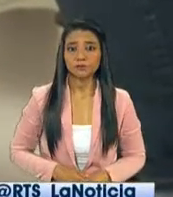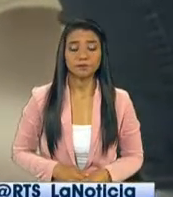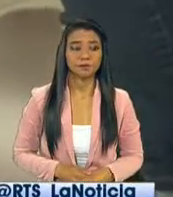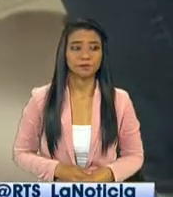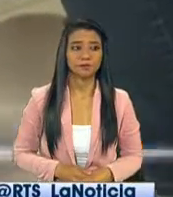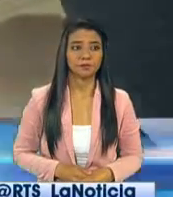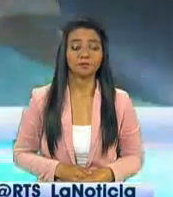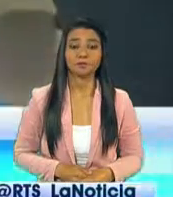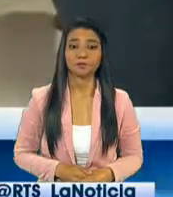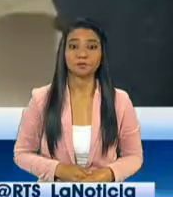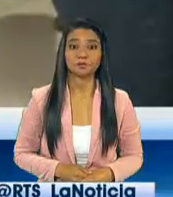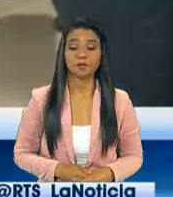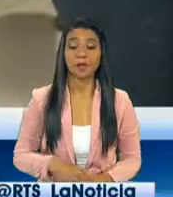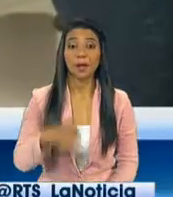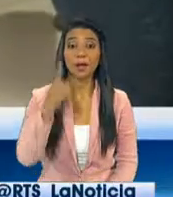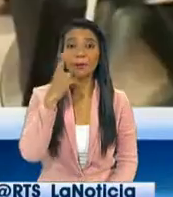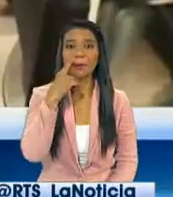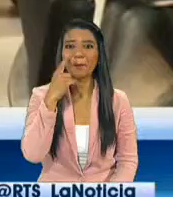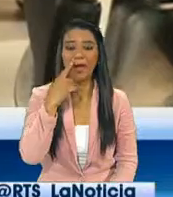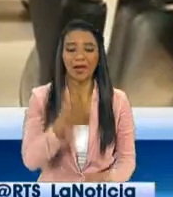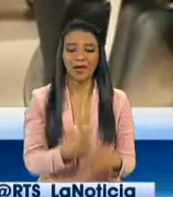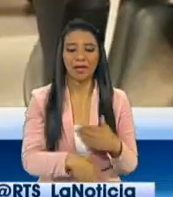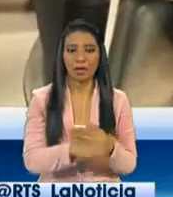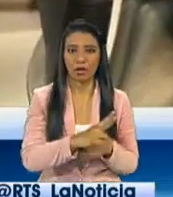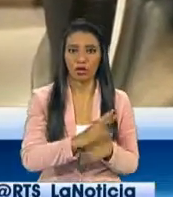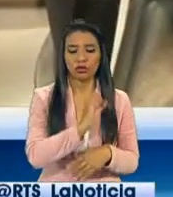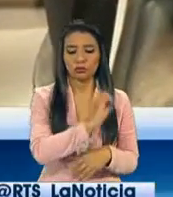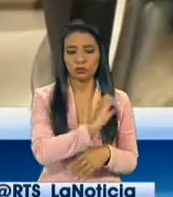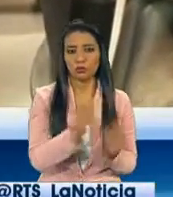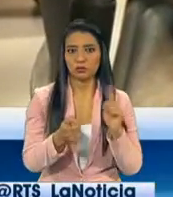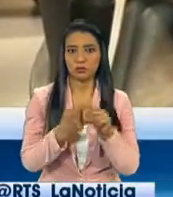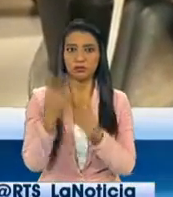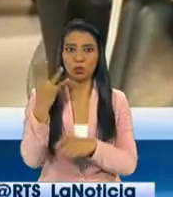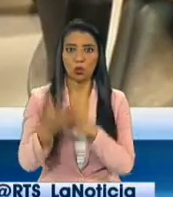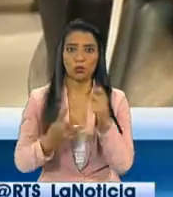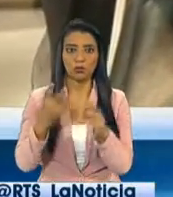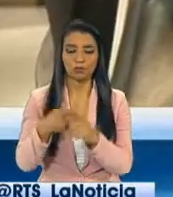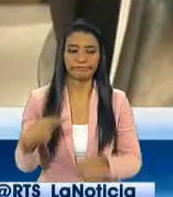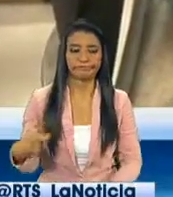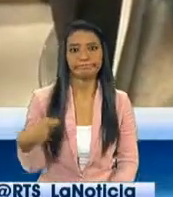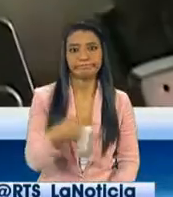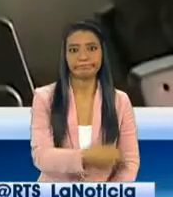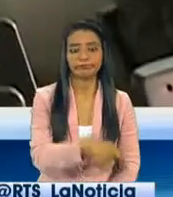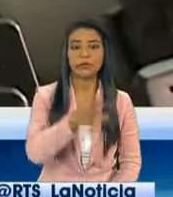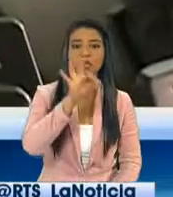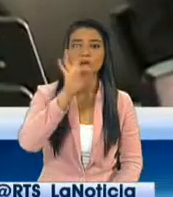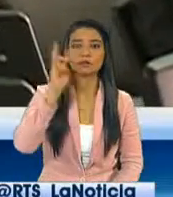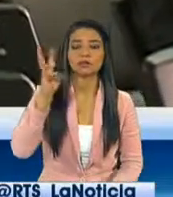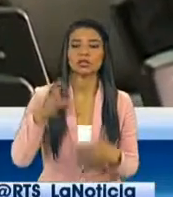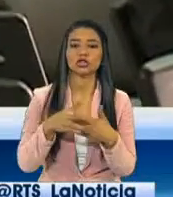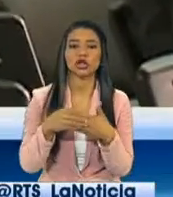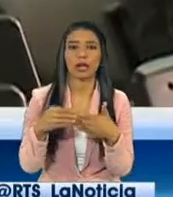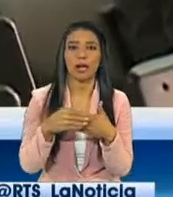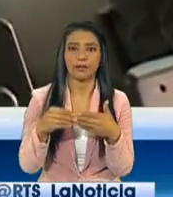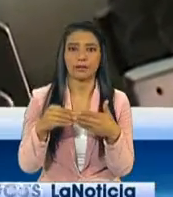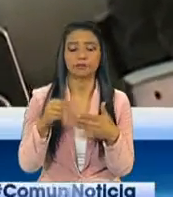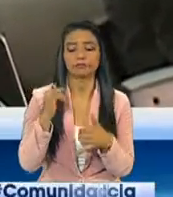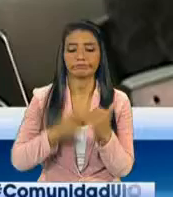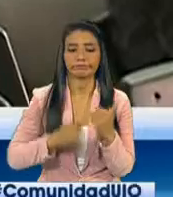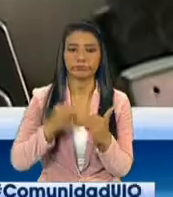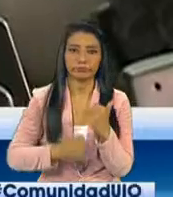Los padres que daban la pensión a sus hijos de 0 a 4 años de edad pagaban 96 dólares con 29 centavos. En